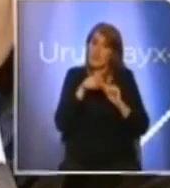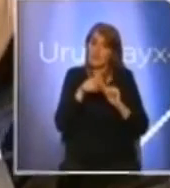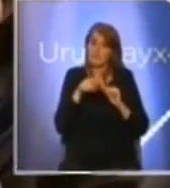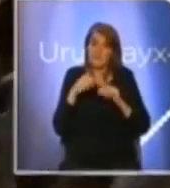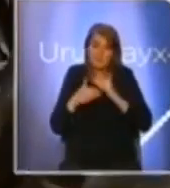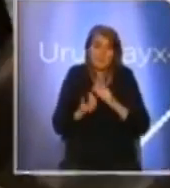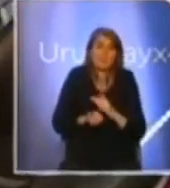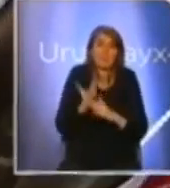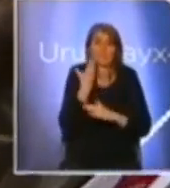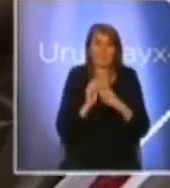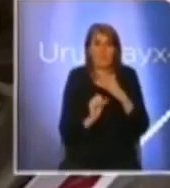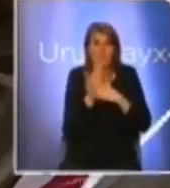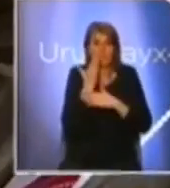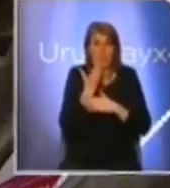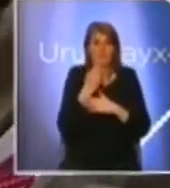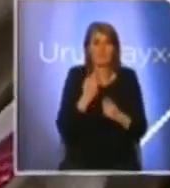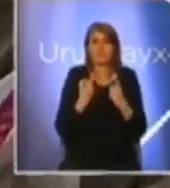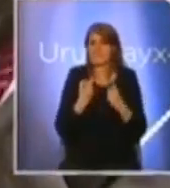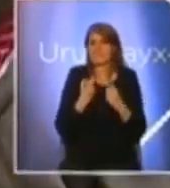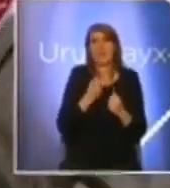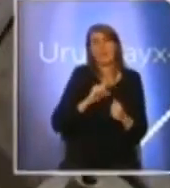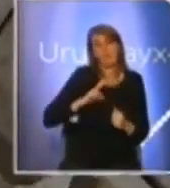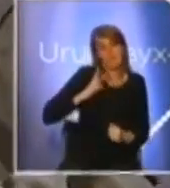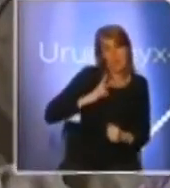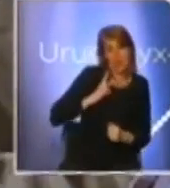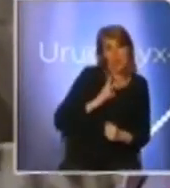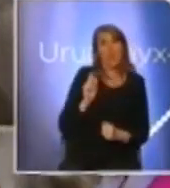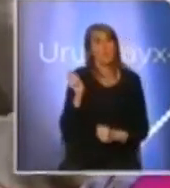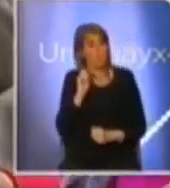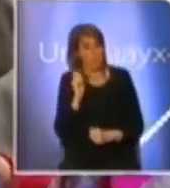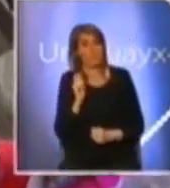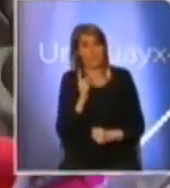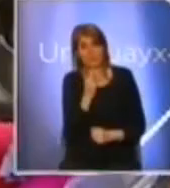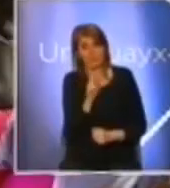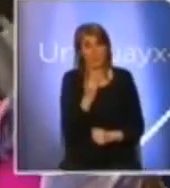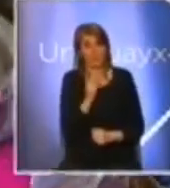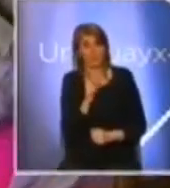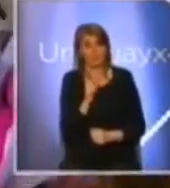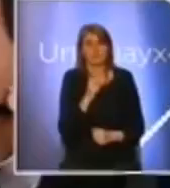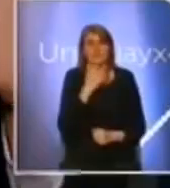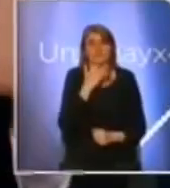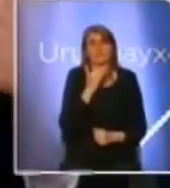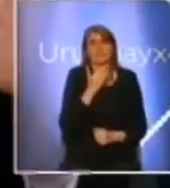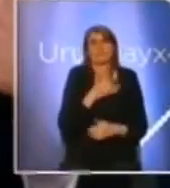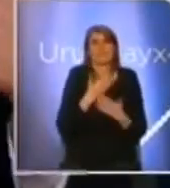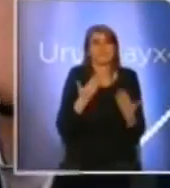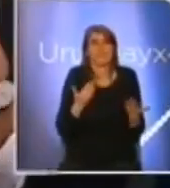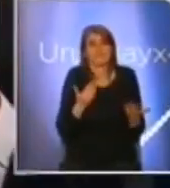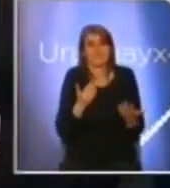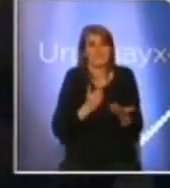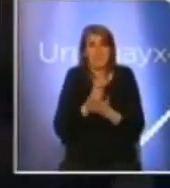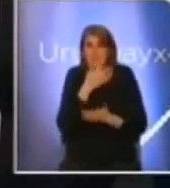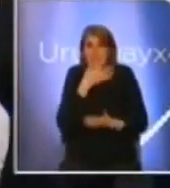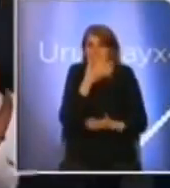Esta clase de impulso en la innovación pasa por esfuerzos público-privados, pasa por una palabra que uno trae casi